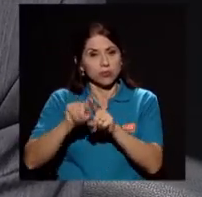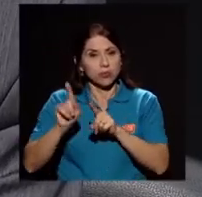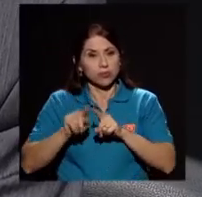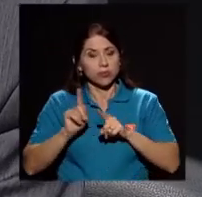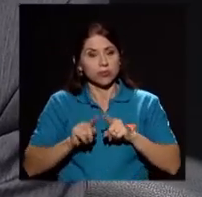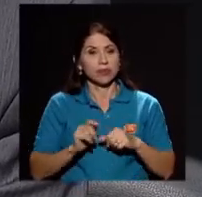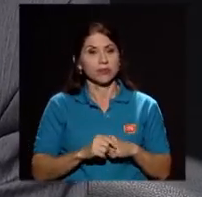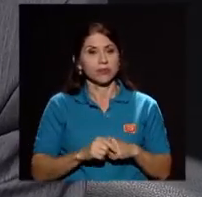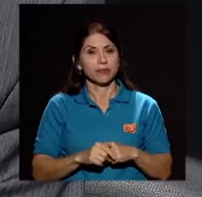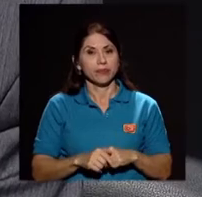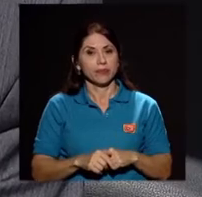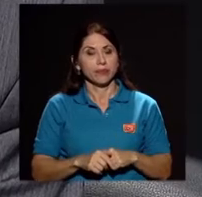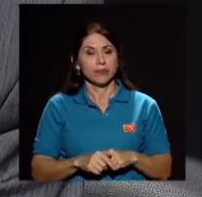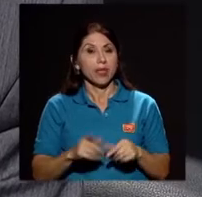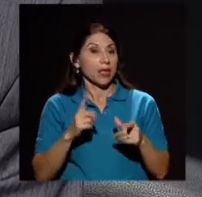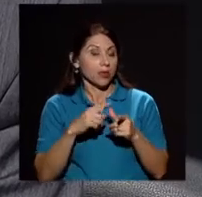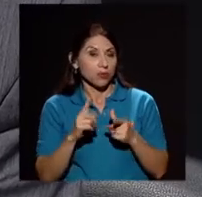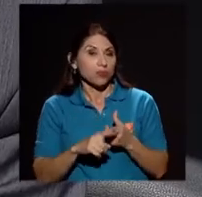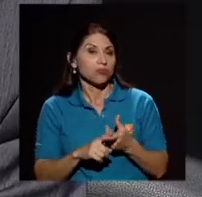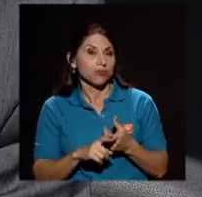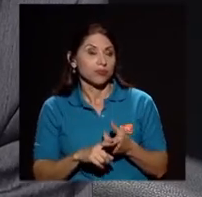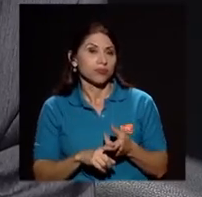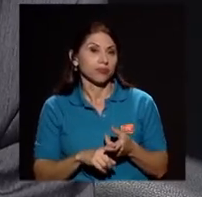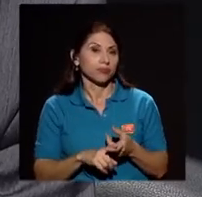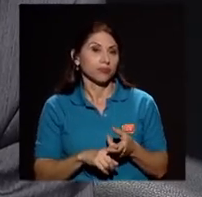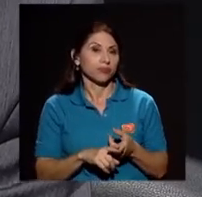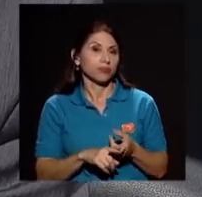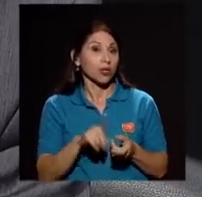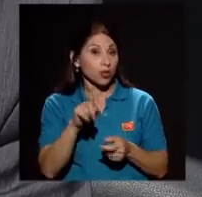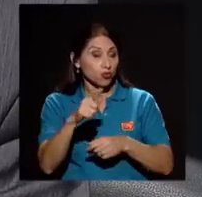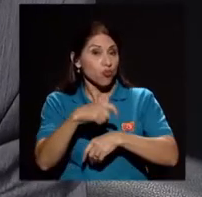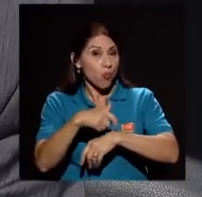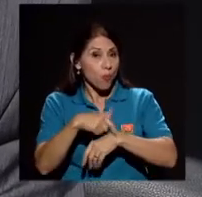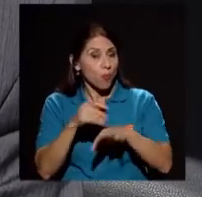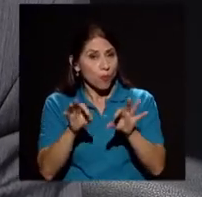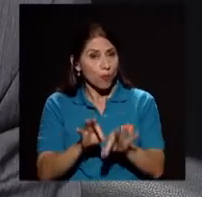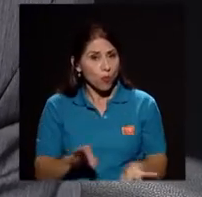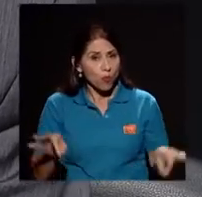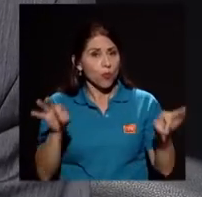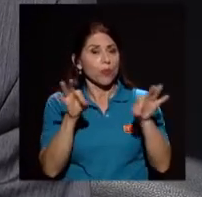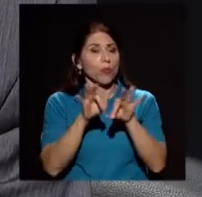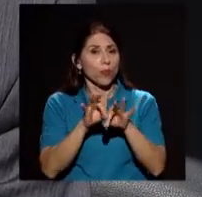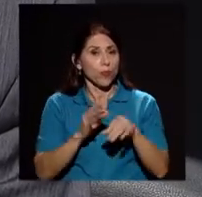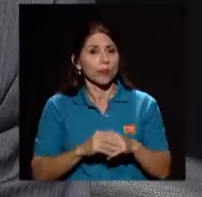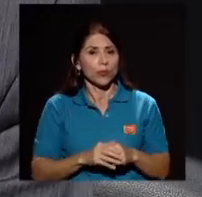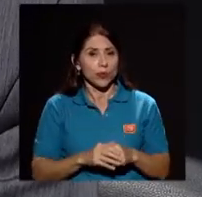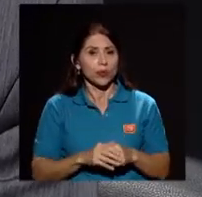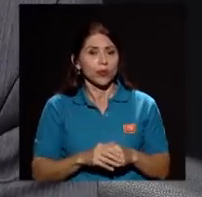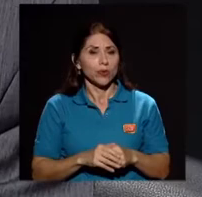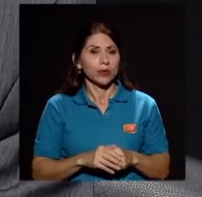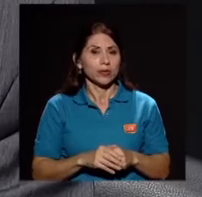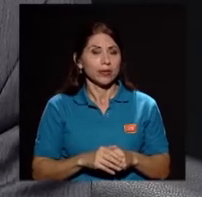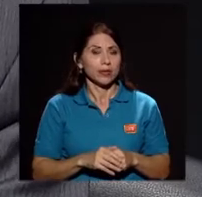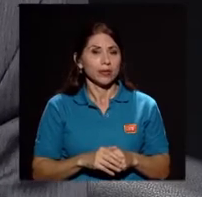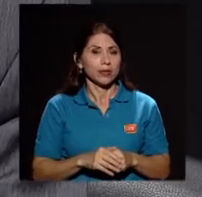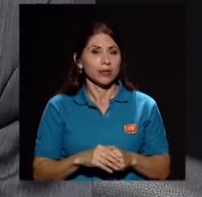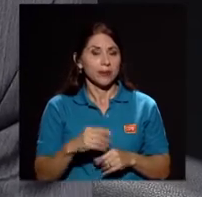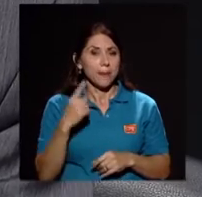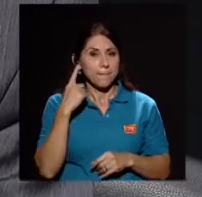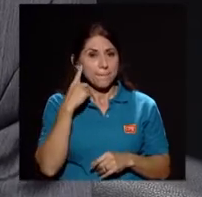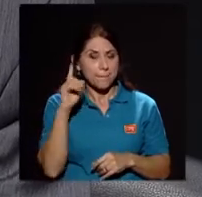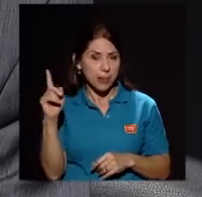representa realmente un momento muy importante para gala